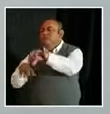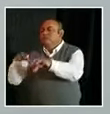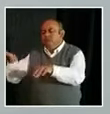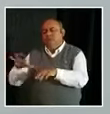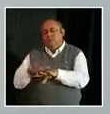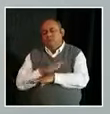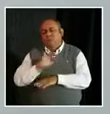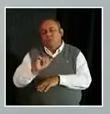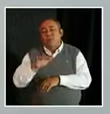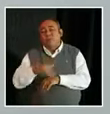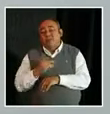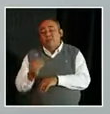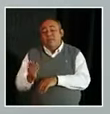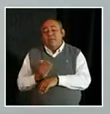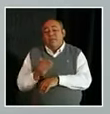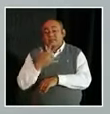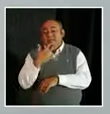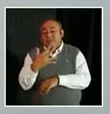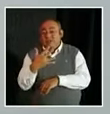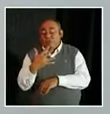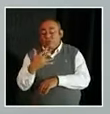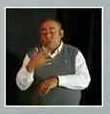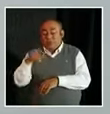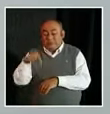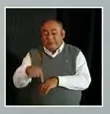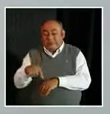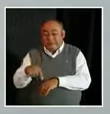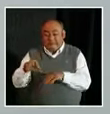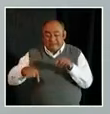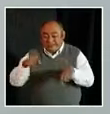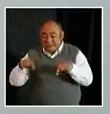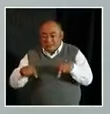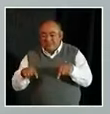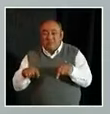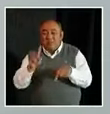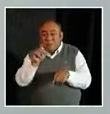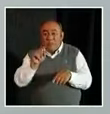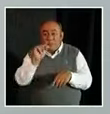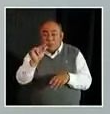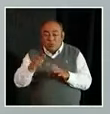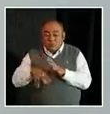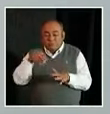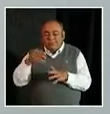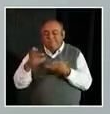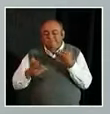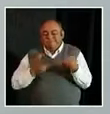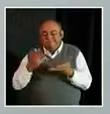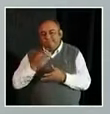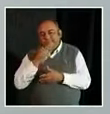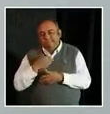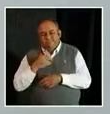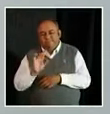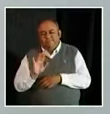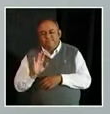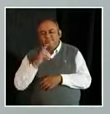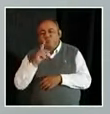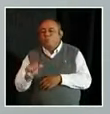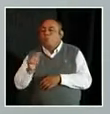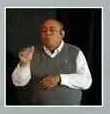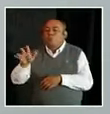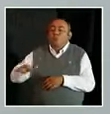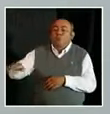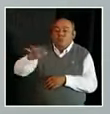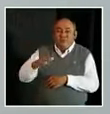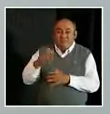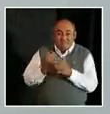de los resultados de estos primeros 5 pozos, pues estamos tomando medidas para reubicar los